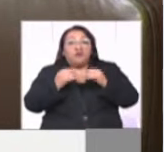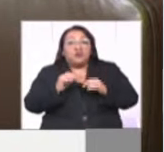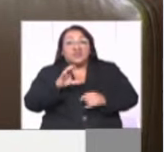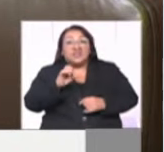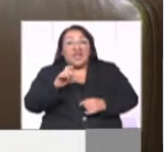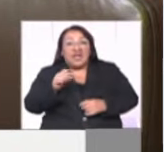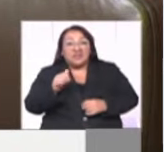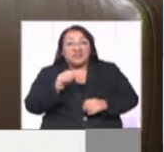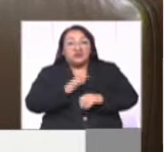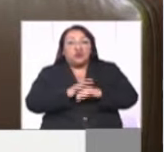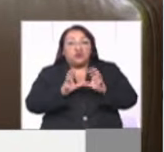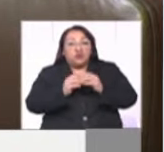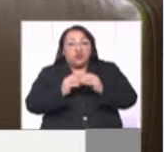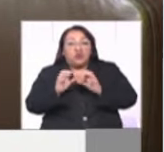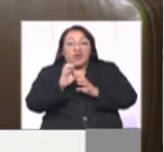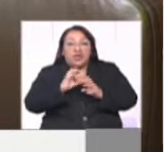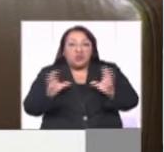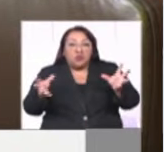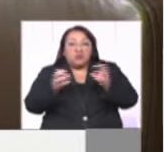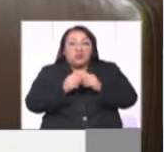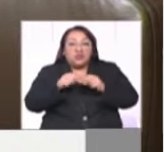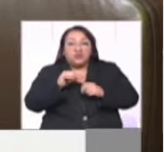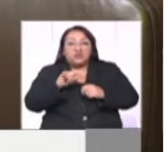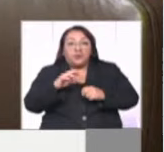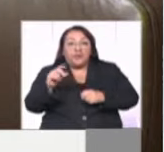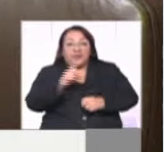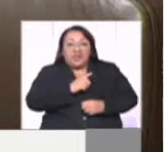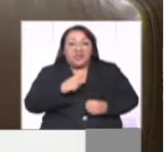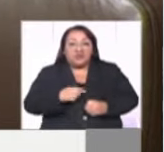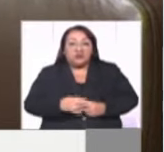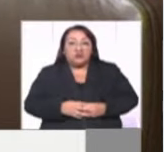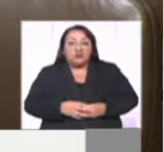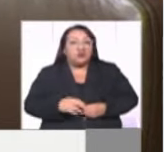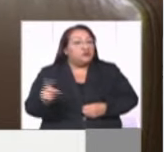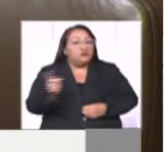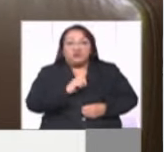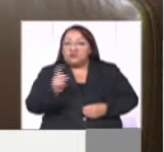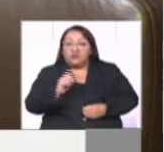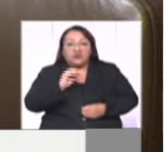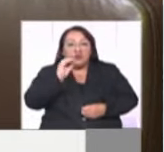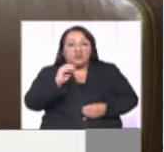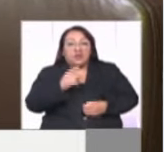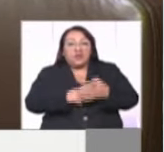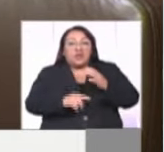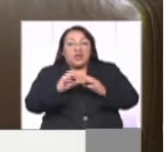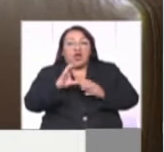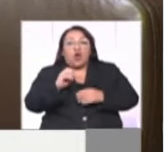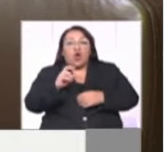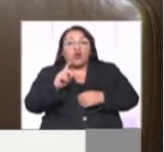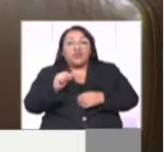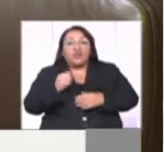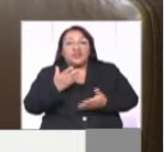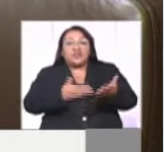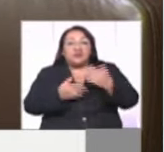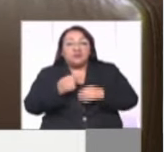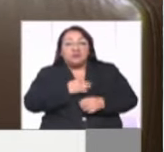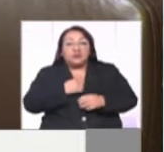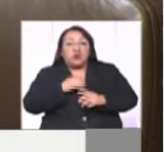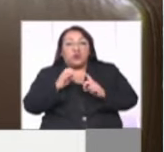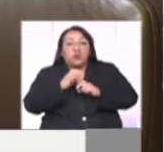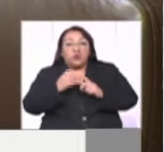de carácter complementario proporcionado a esta subdirección, no se advierte que la orden de servicio emitida por el Ministerio de